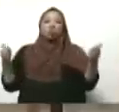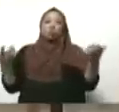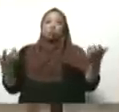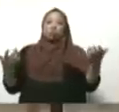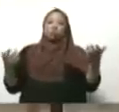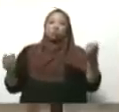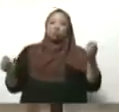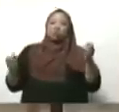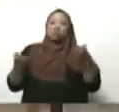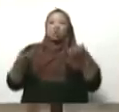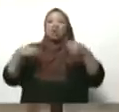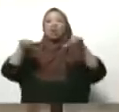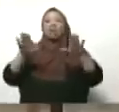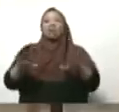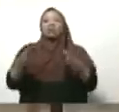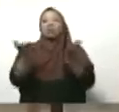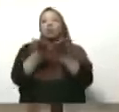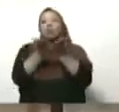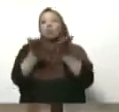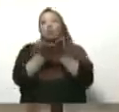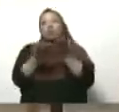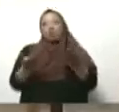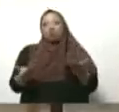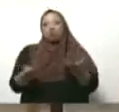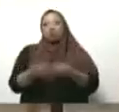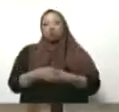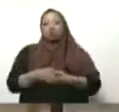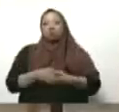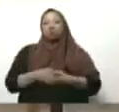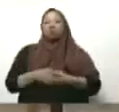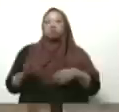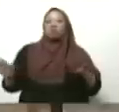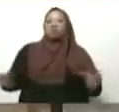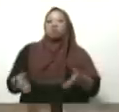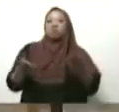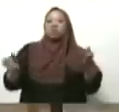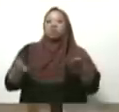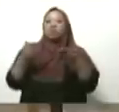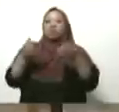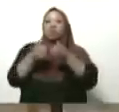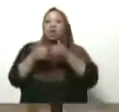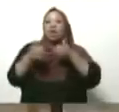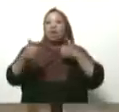deserción escolar impulsa la deserción familiar